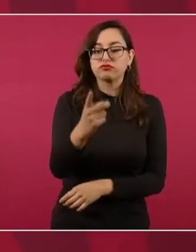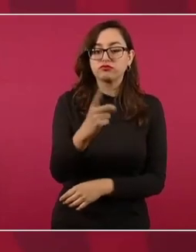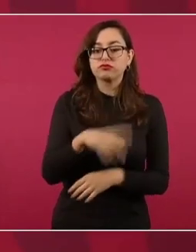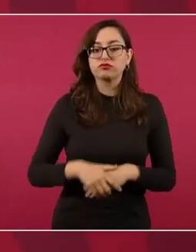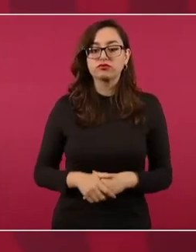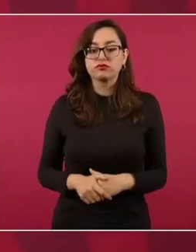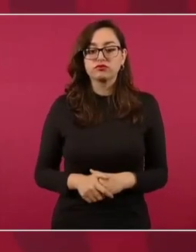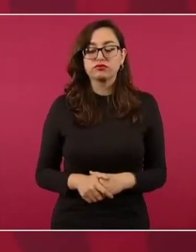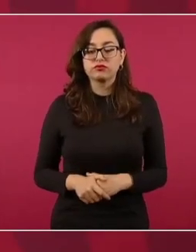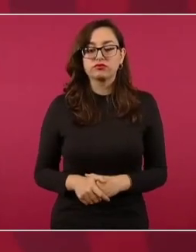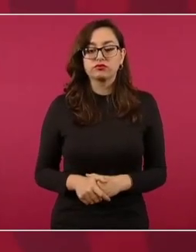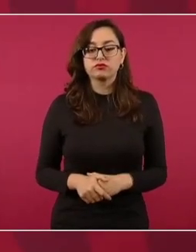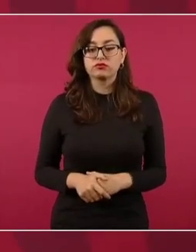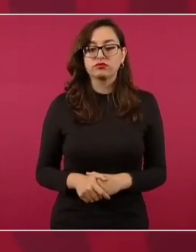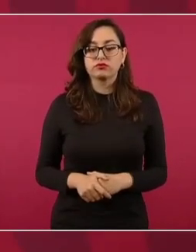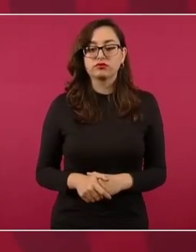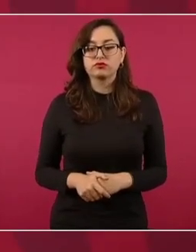la